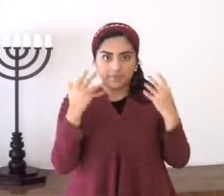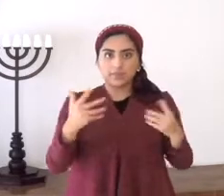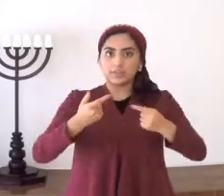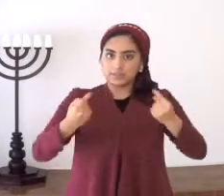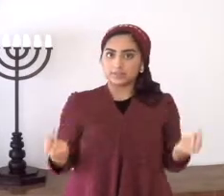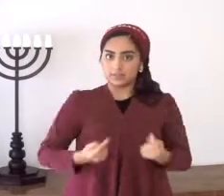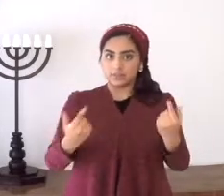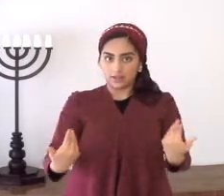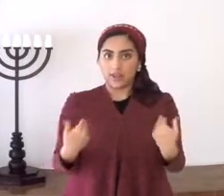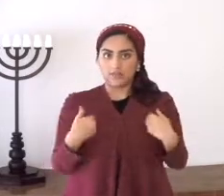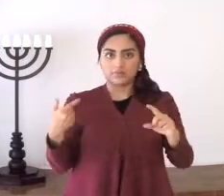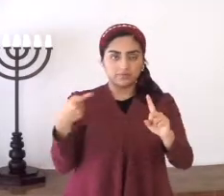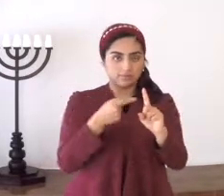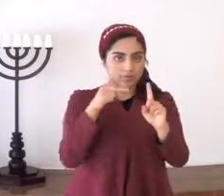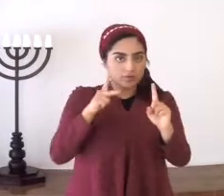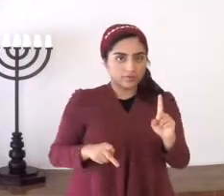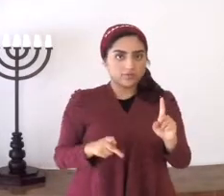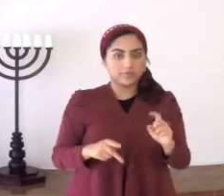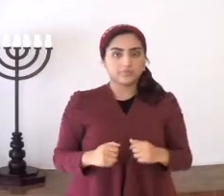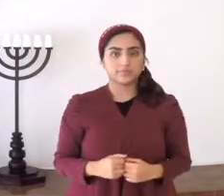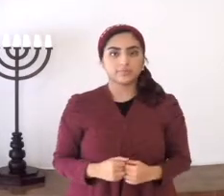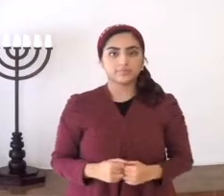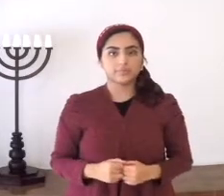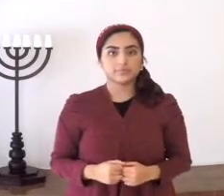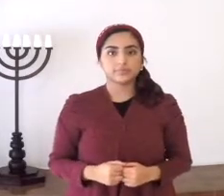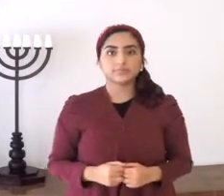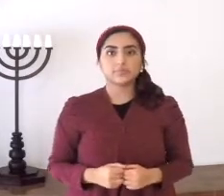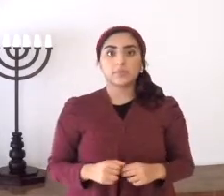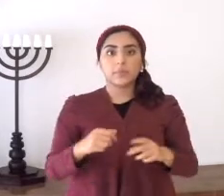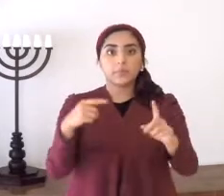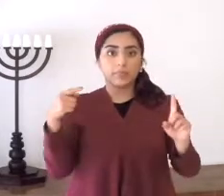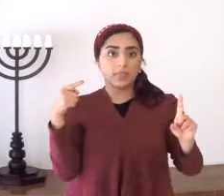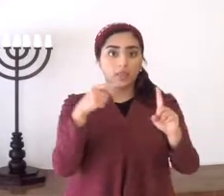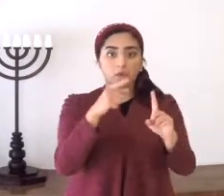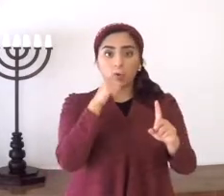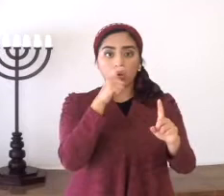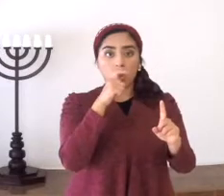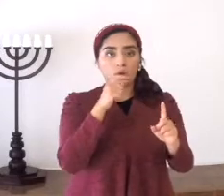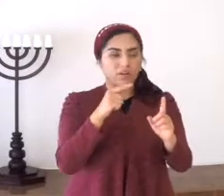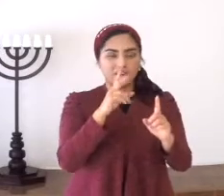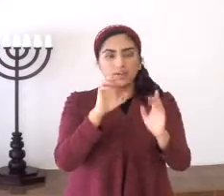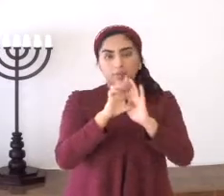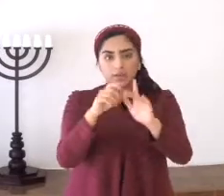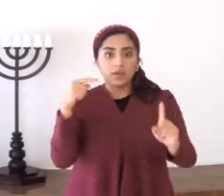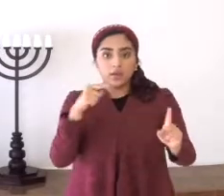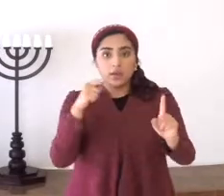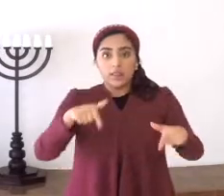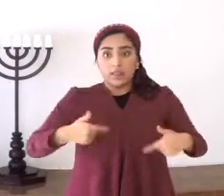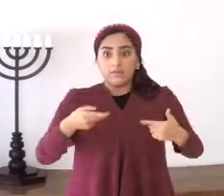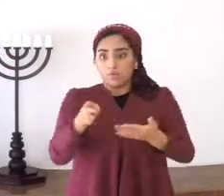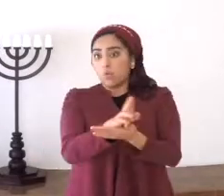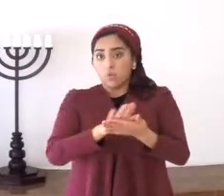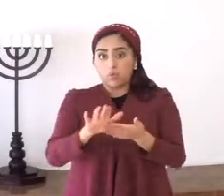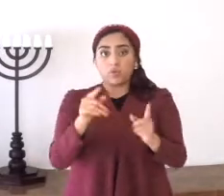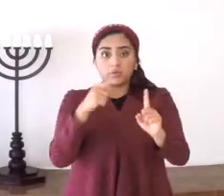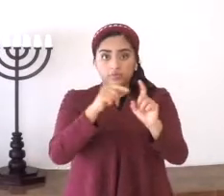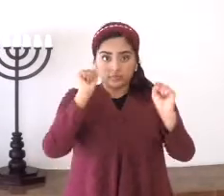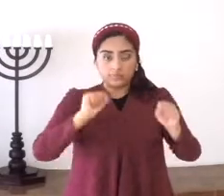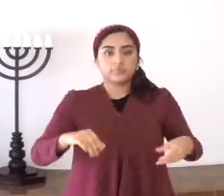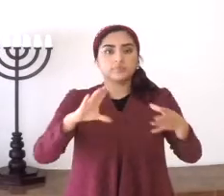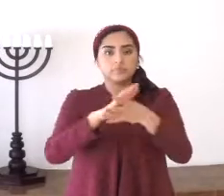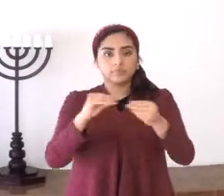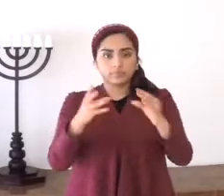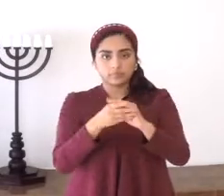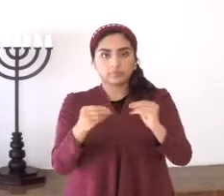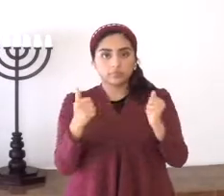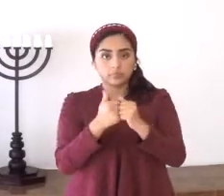ladrón? Ahí está la mentira, etcétera. Están involucrados varios pecados. ¿Puede acaso alguien que dio testimonio, un